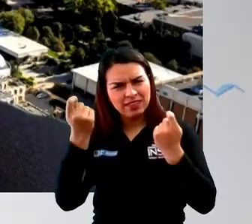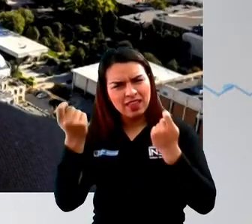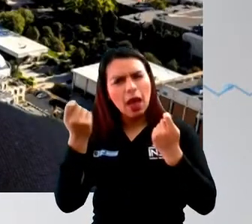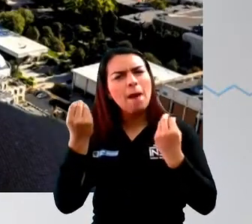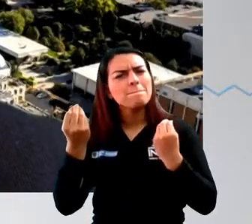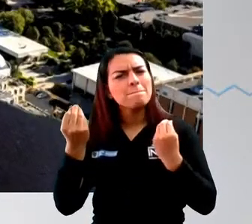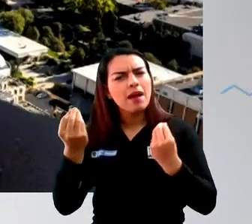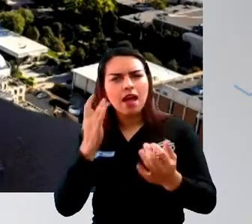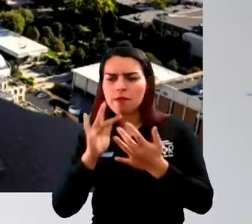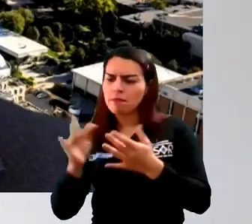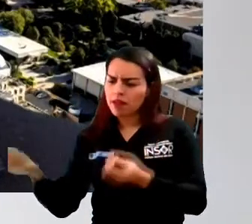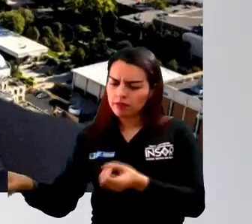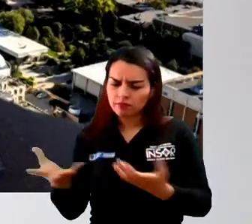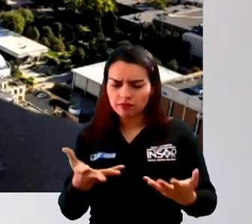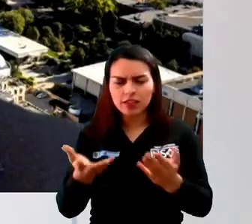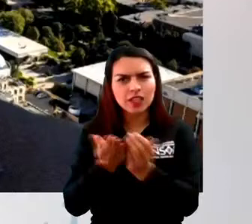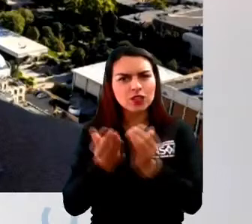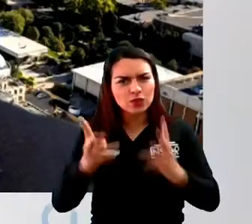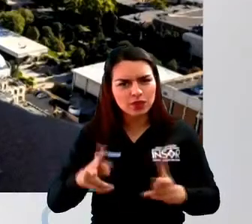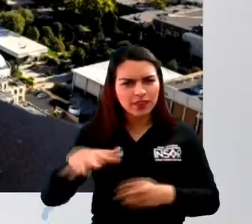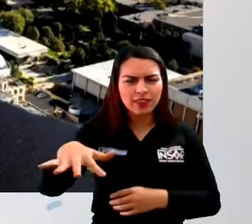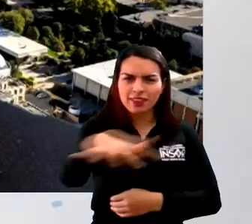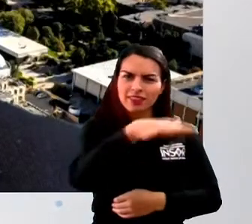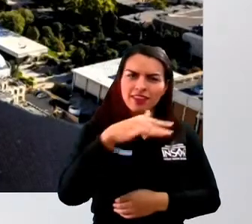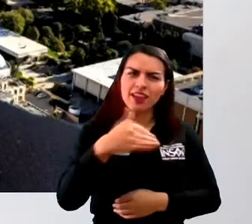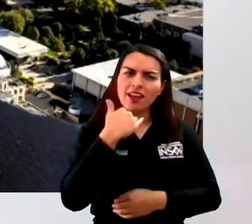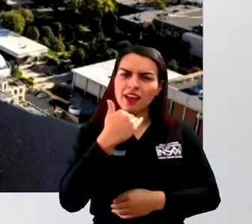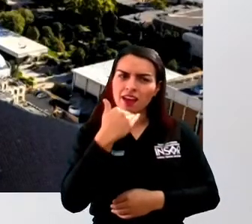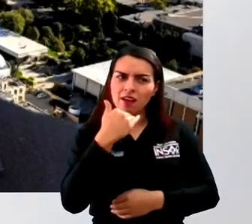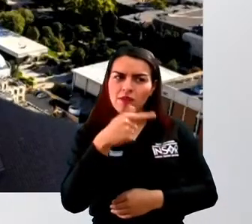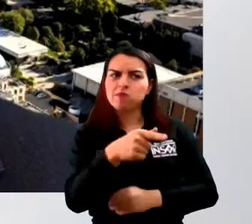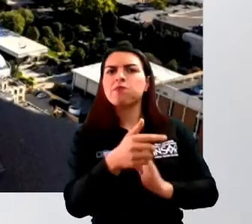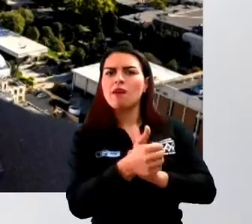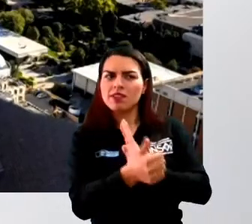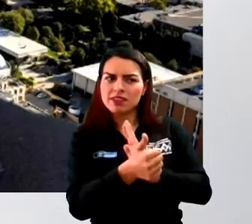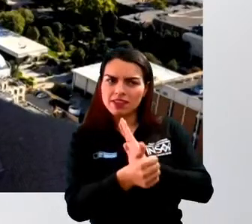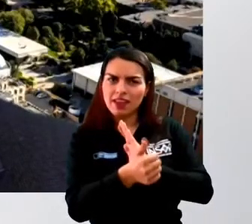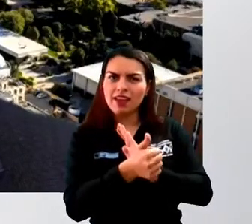en línea, para esos que tienen discapacidades y esos que